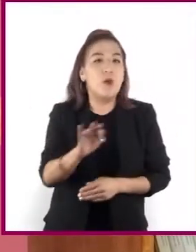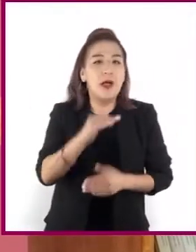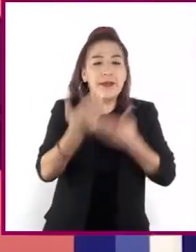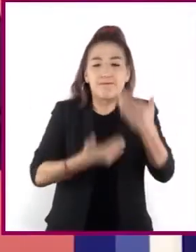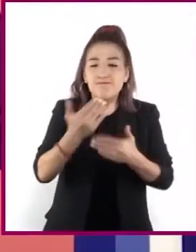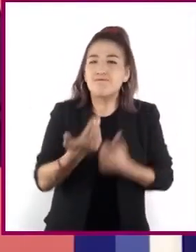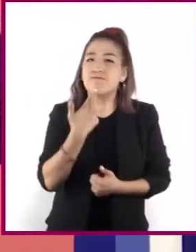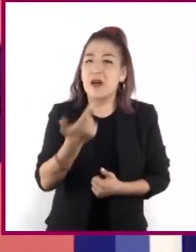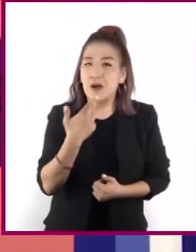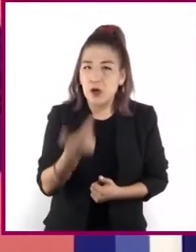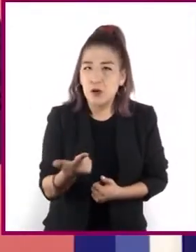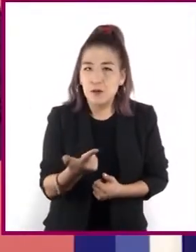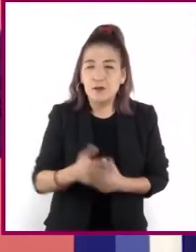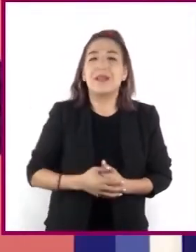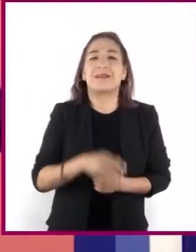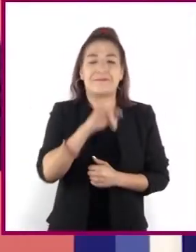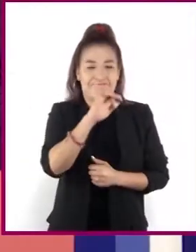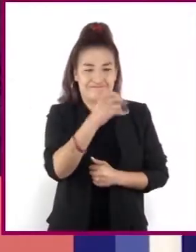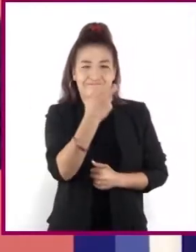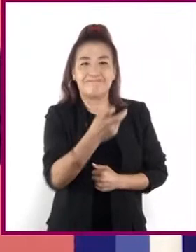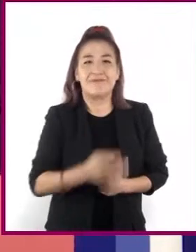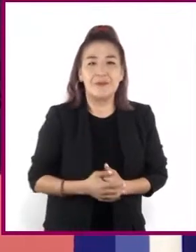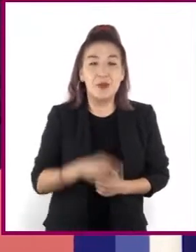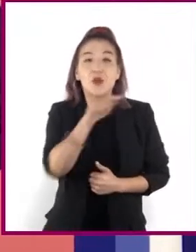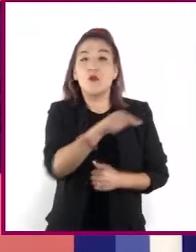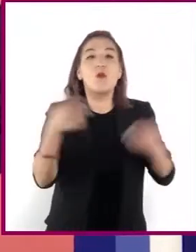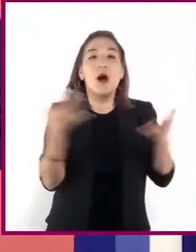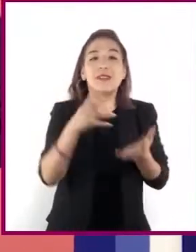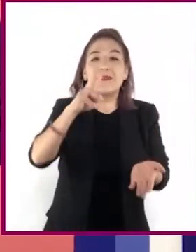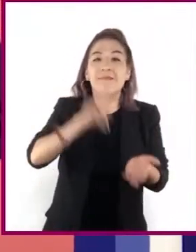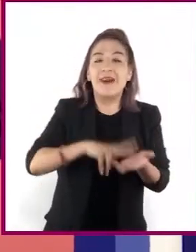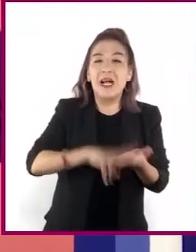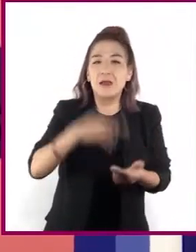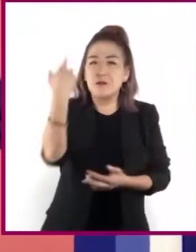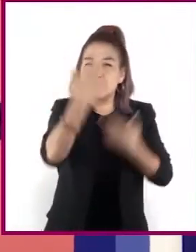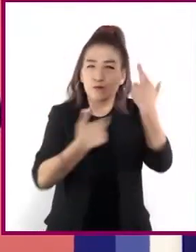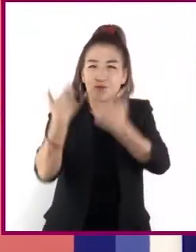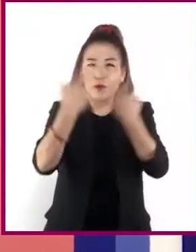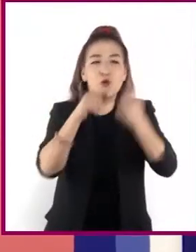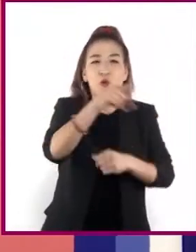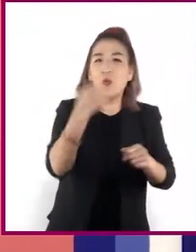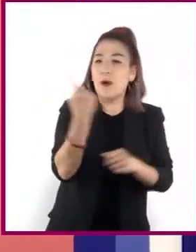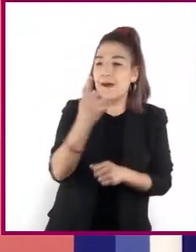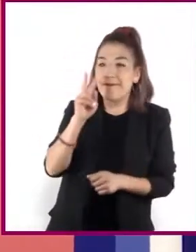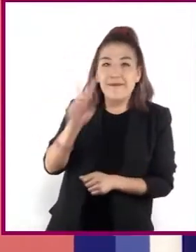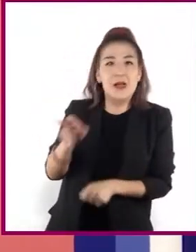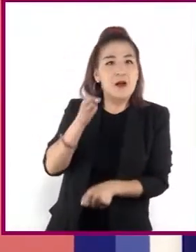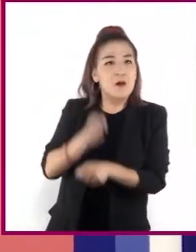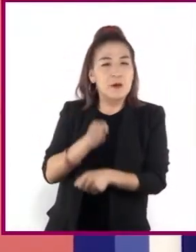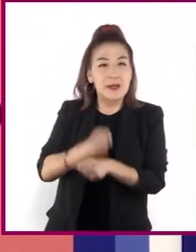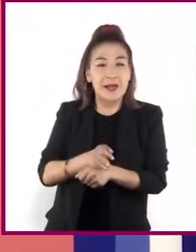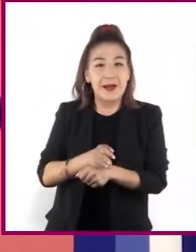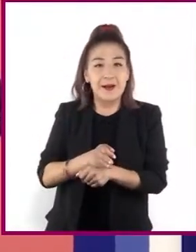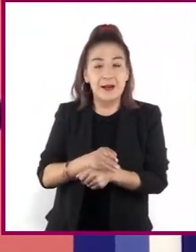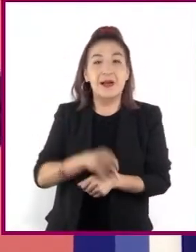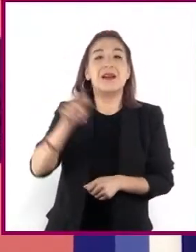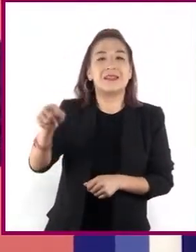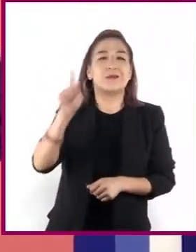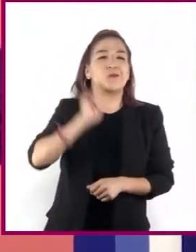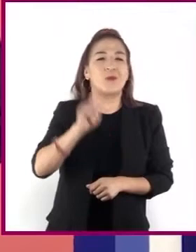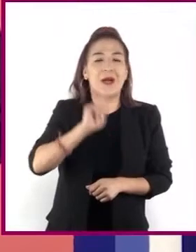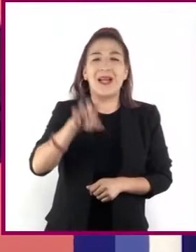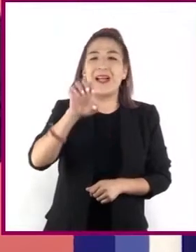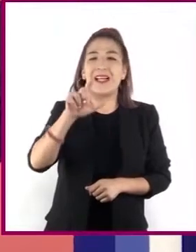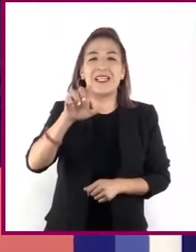mejorar. Así es, estás haciendo una valoración de lo que observas, pero creo que nuestro avatar, Elena, nos tiene